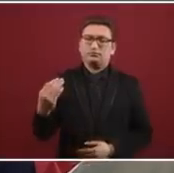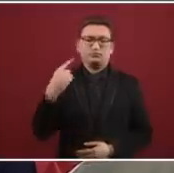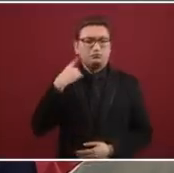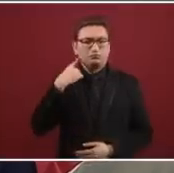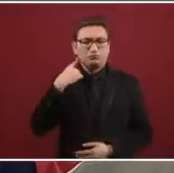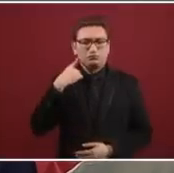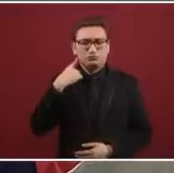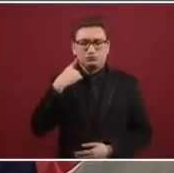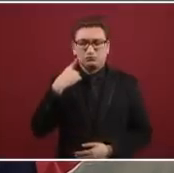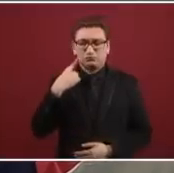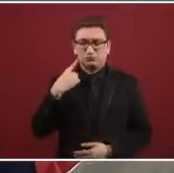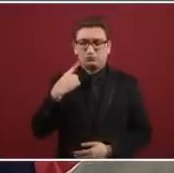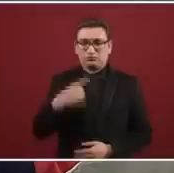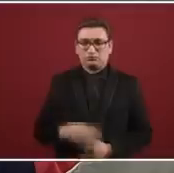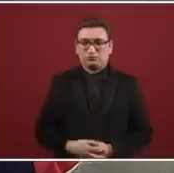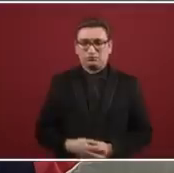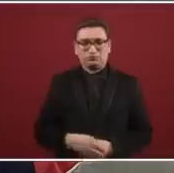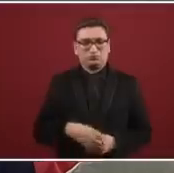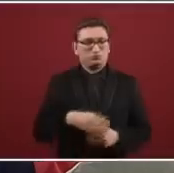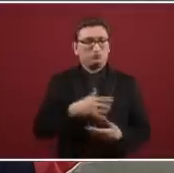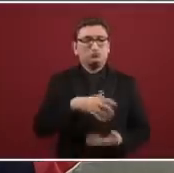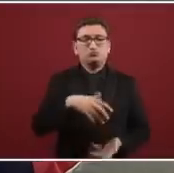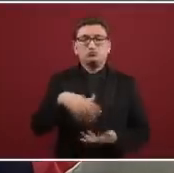No se repartieron bolis.